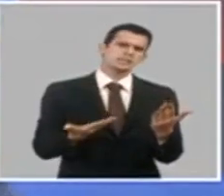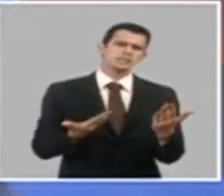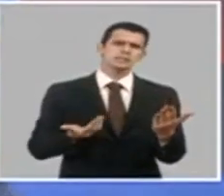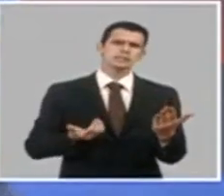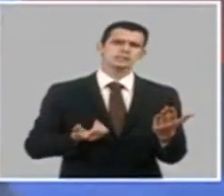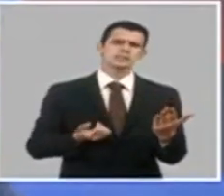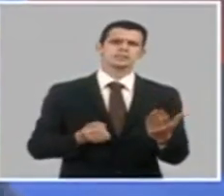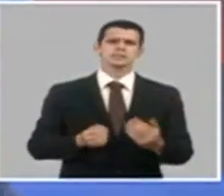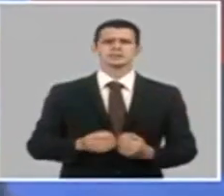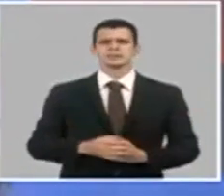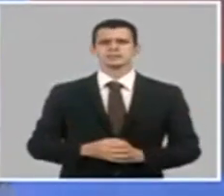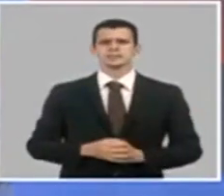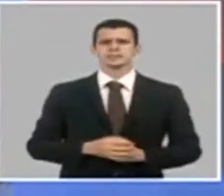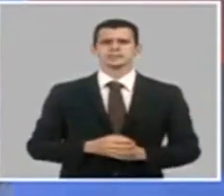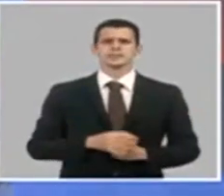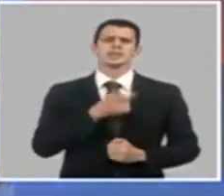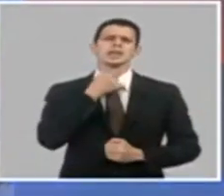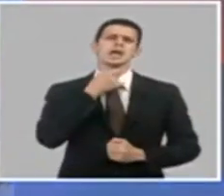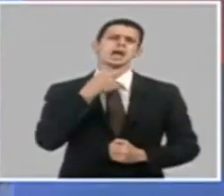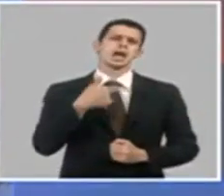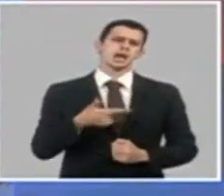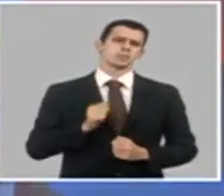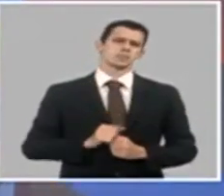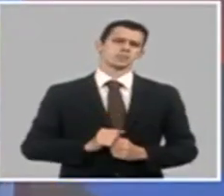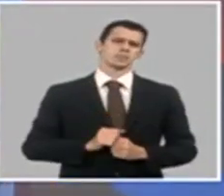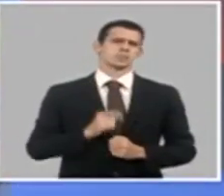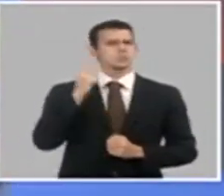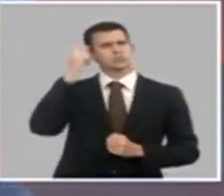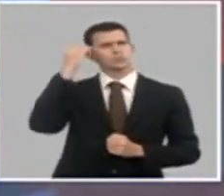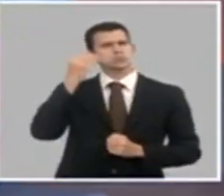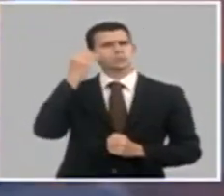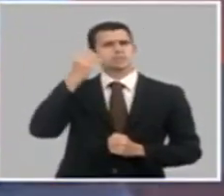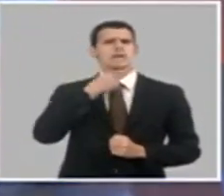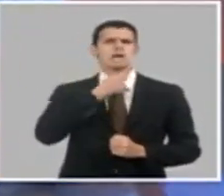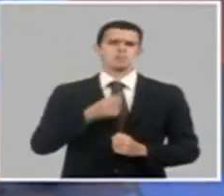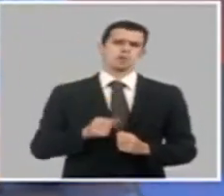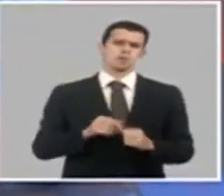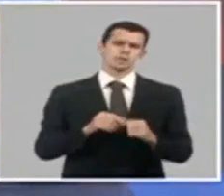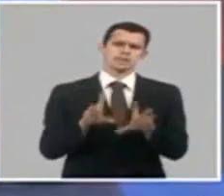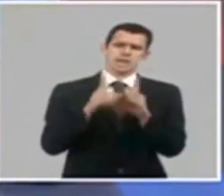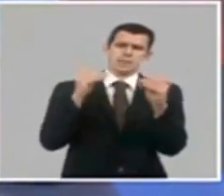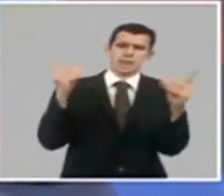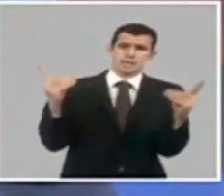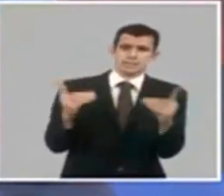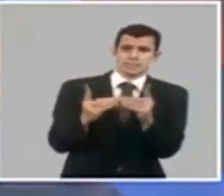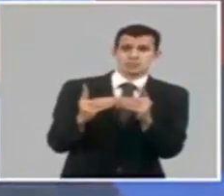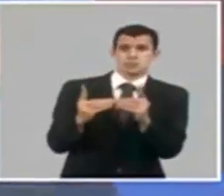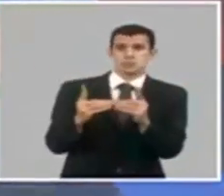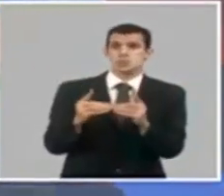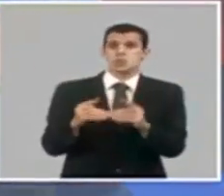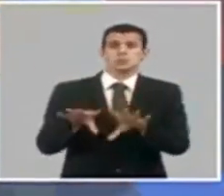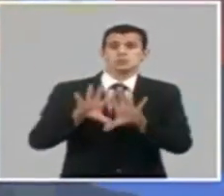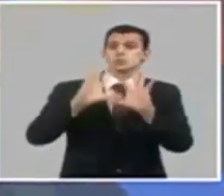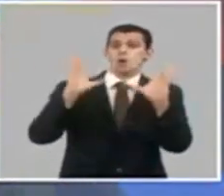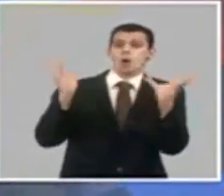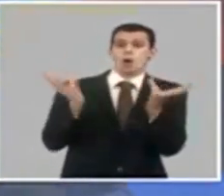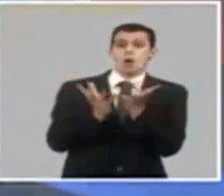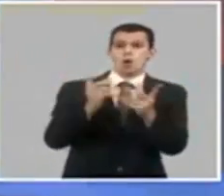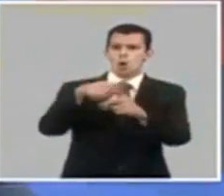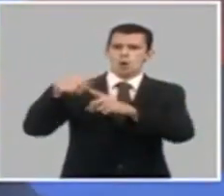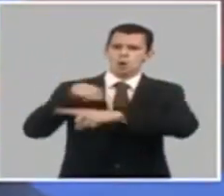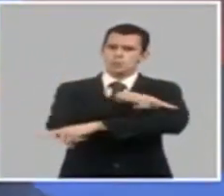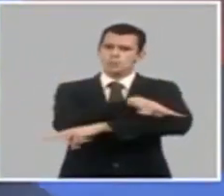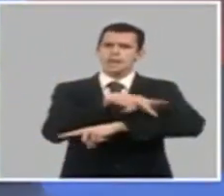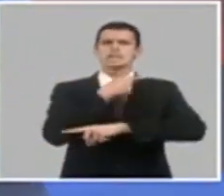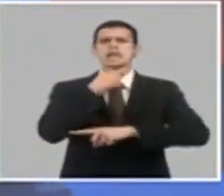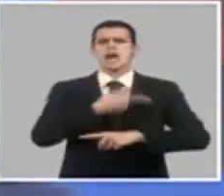si se crea un centro de influencia maligna extranjera internacional para monitorear todo lo que salga